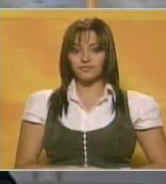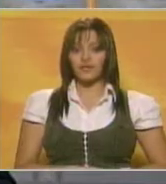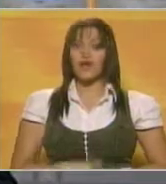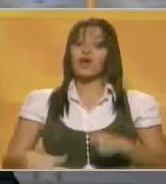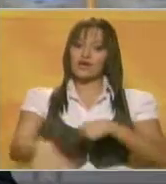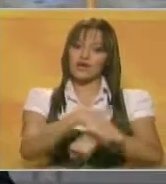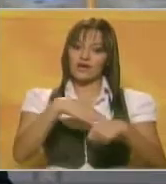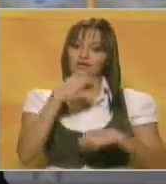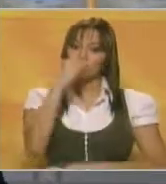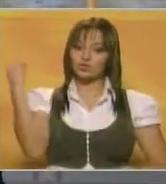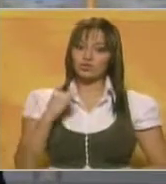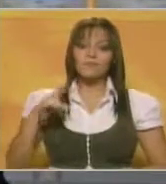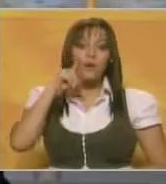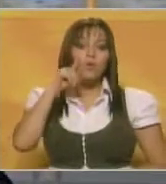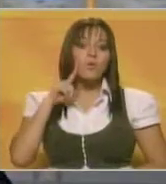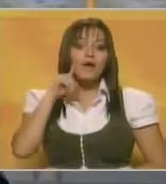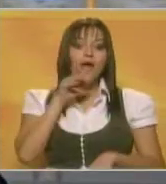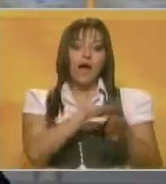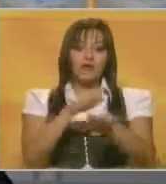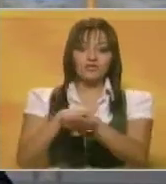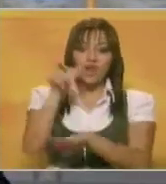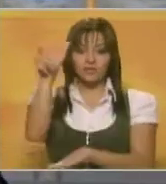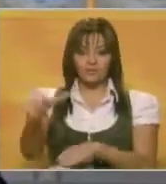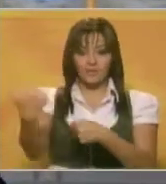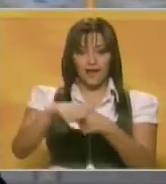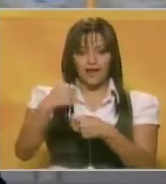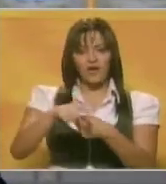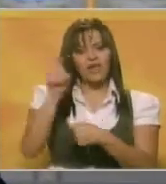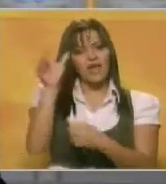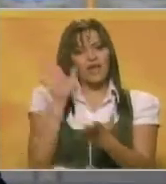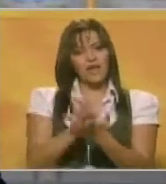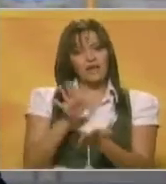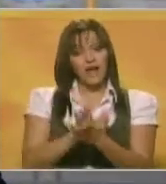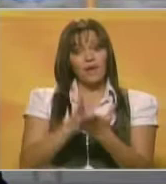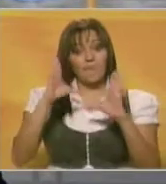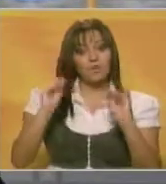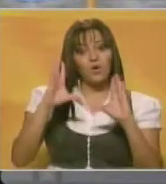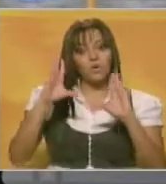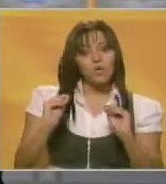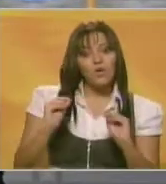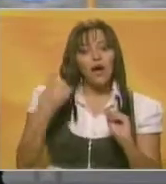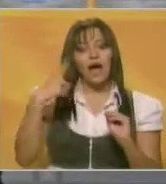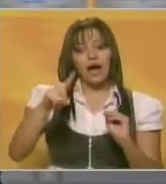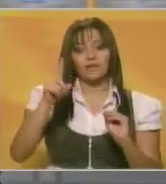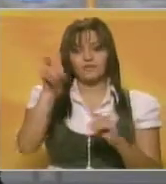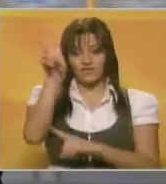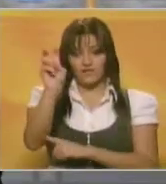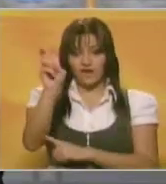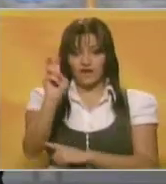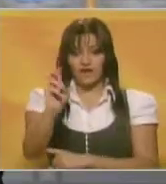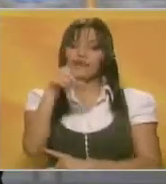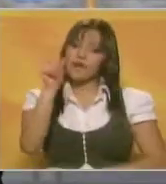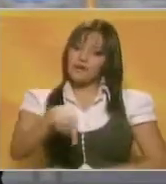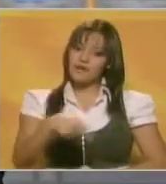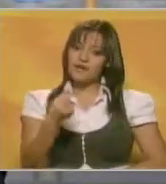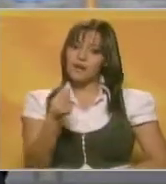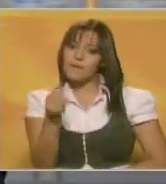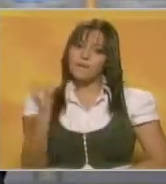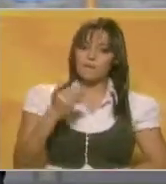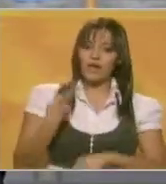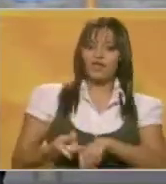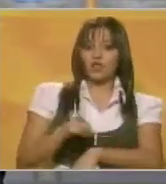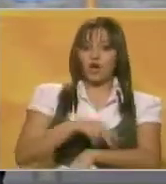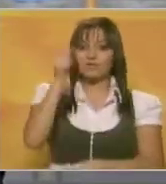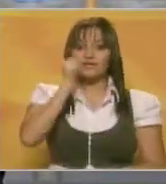El gobernador del estado Zulia, Pablo Pérez, pidió a los maravinos mantener la calma ante los apagones que se registran desde este viernes y que se intensificaron